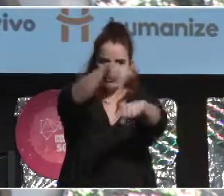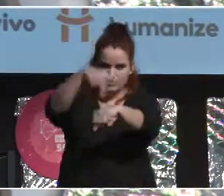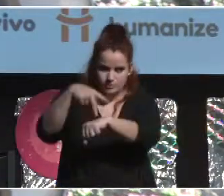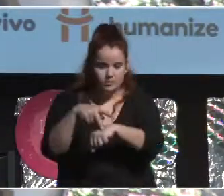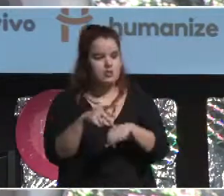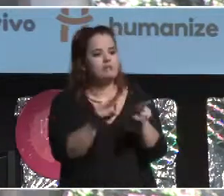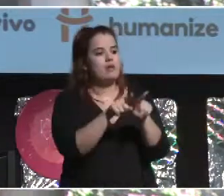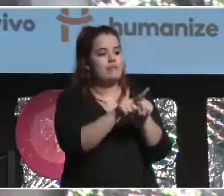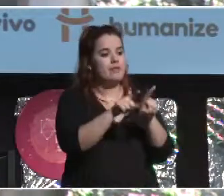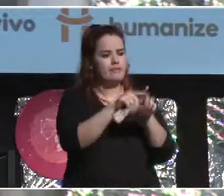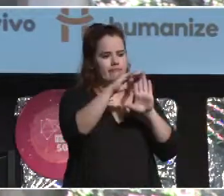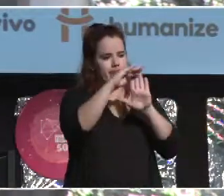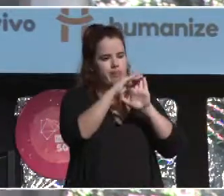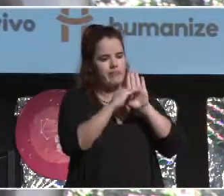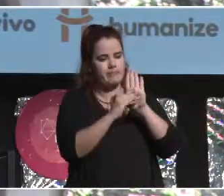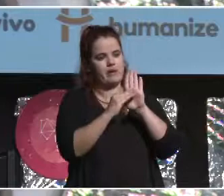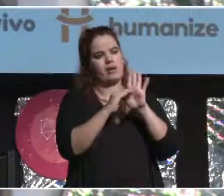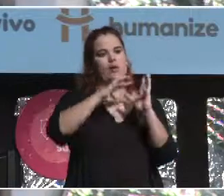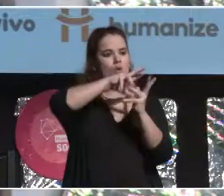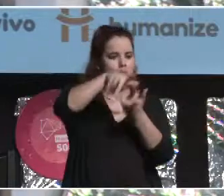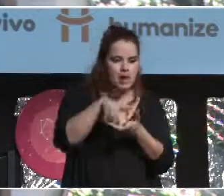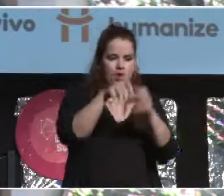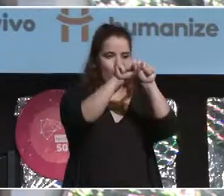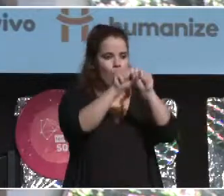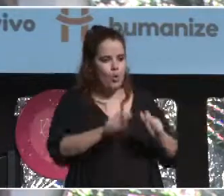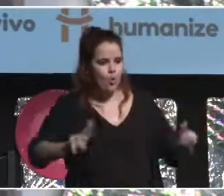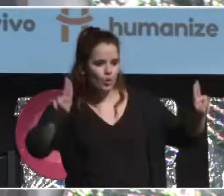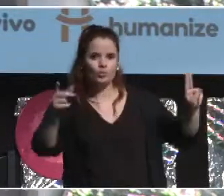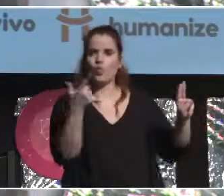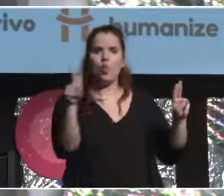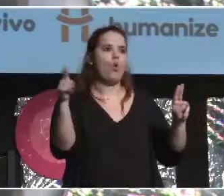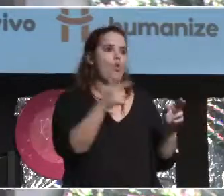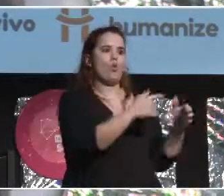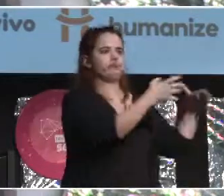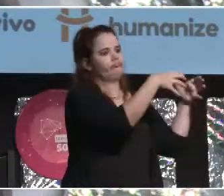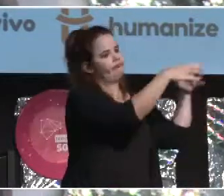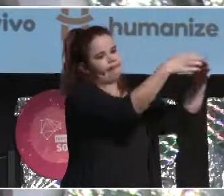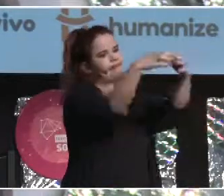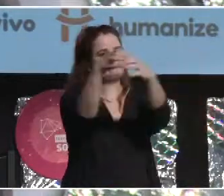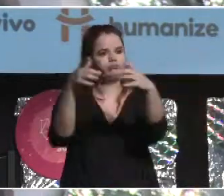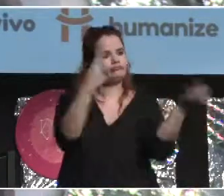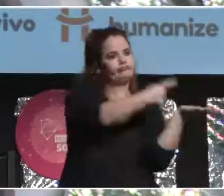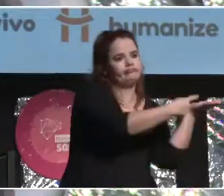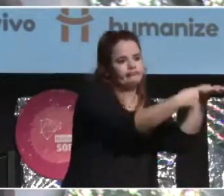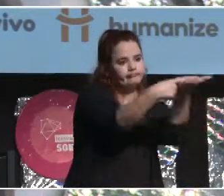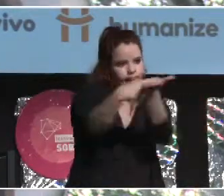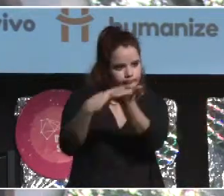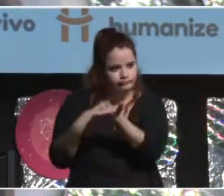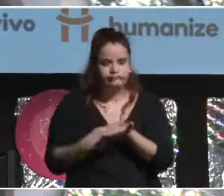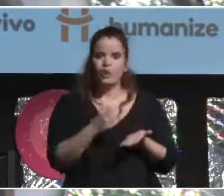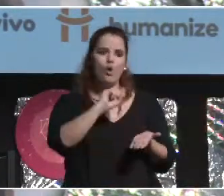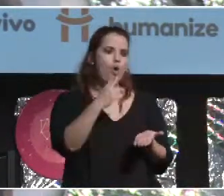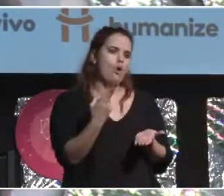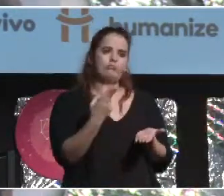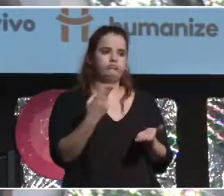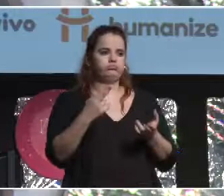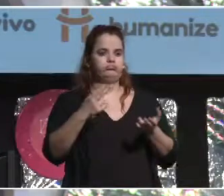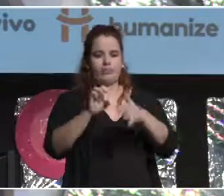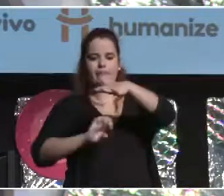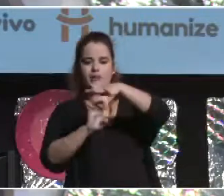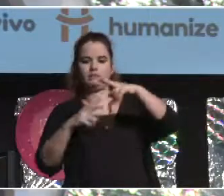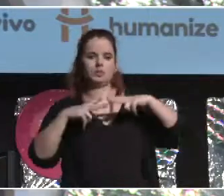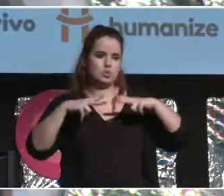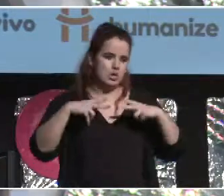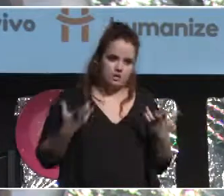agendas globales que son desde Naciones Unidas y todos los actores multilaterales, y el área que yo lidero en CPI particularmente es el tema de